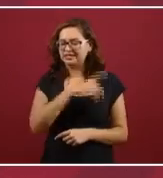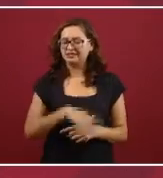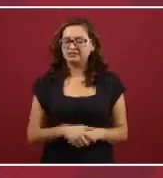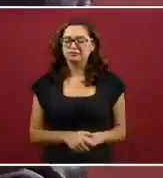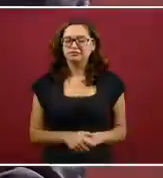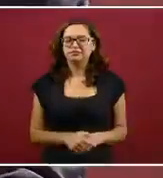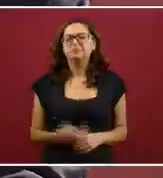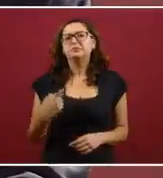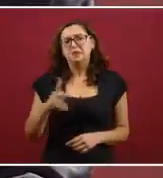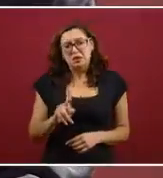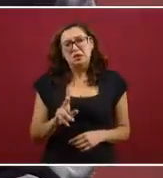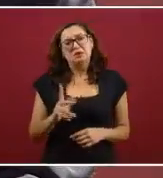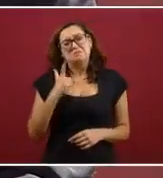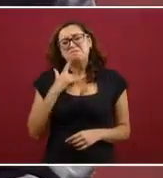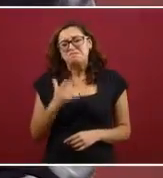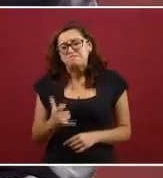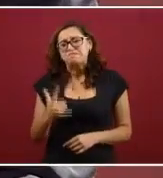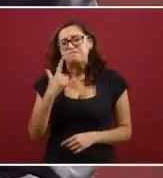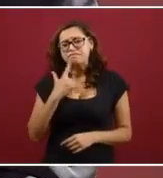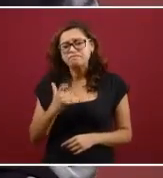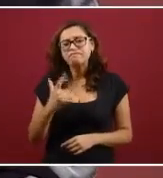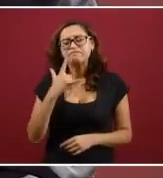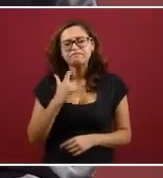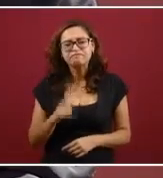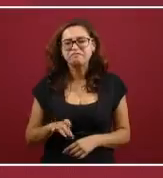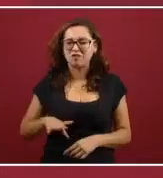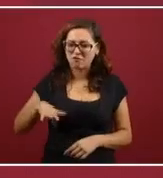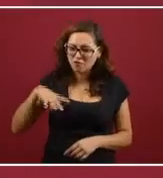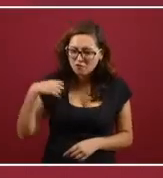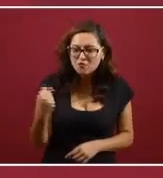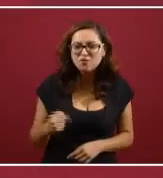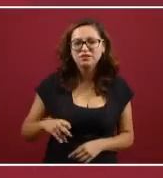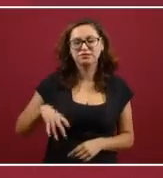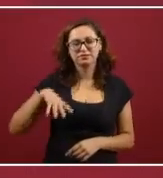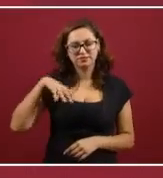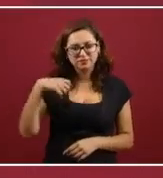pero intentamos hacerlo.